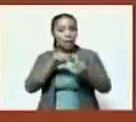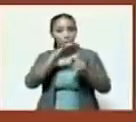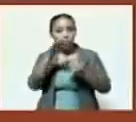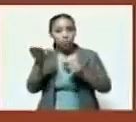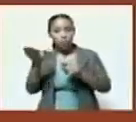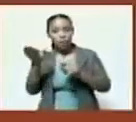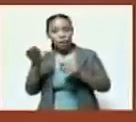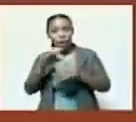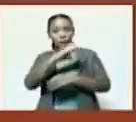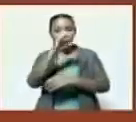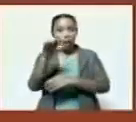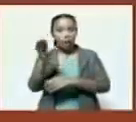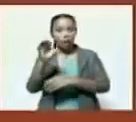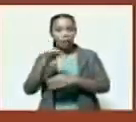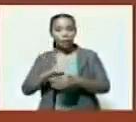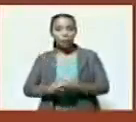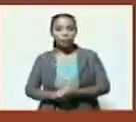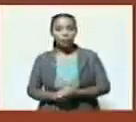el Caribe